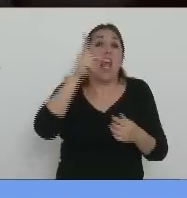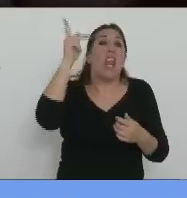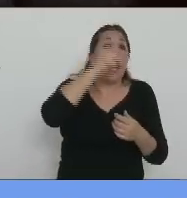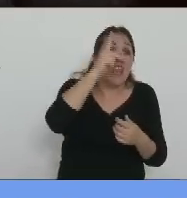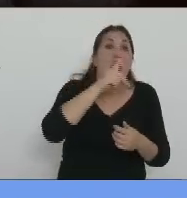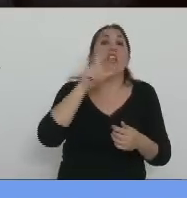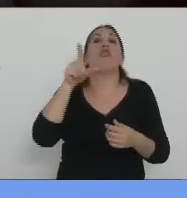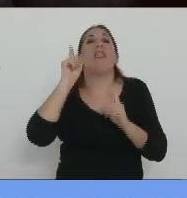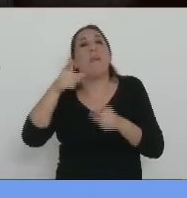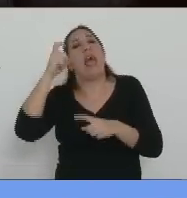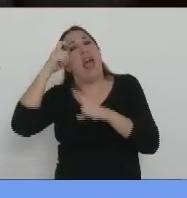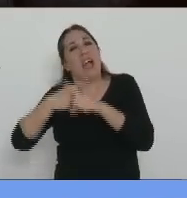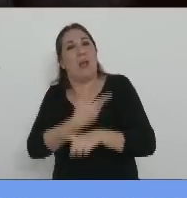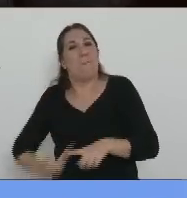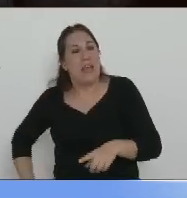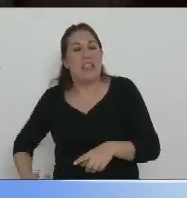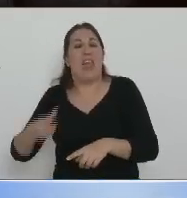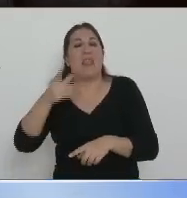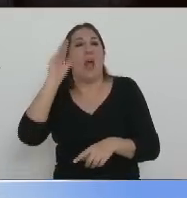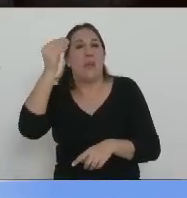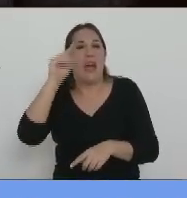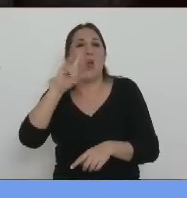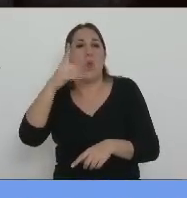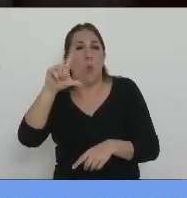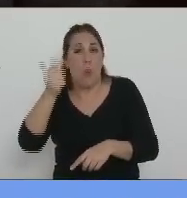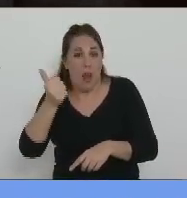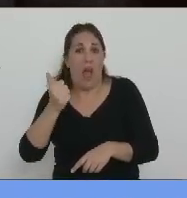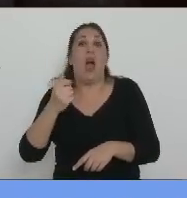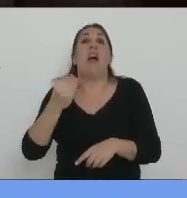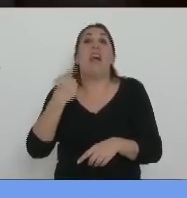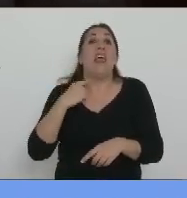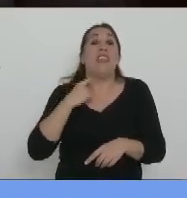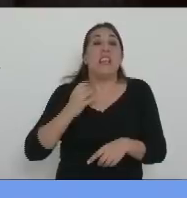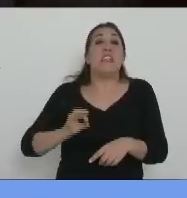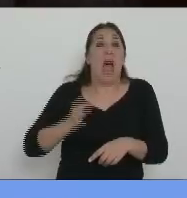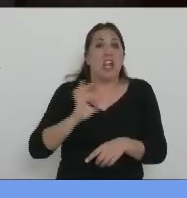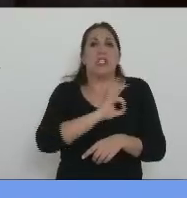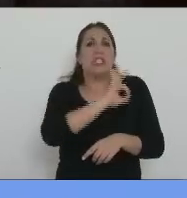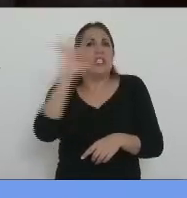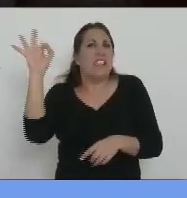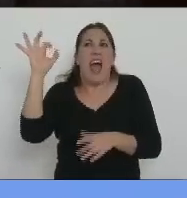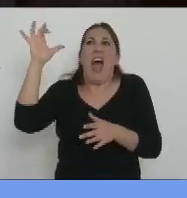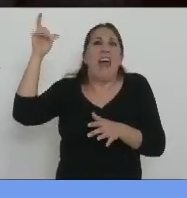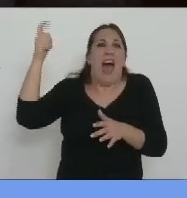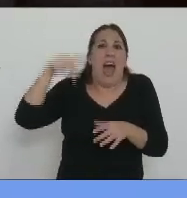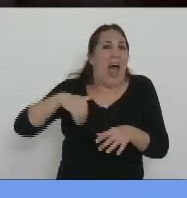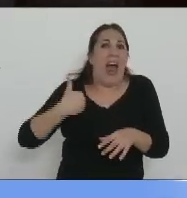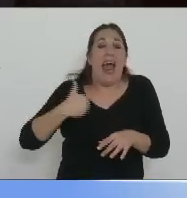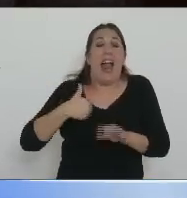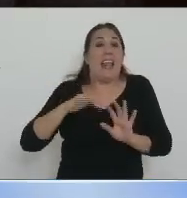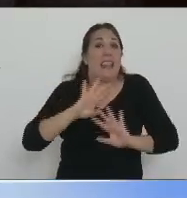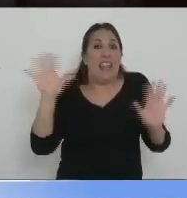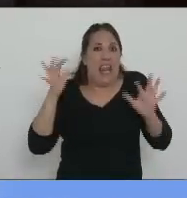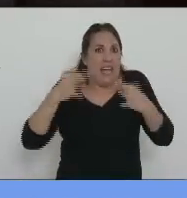permitió bueno 13 años que el fondo monetario internacional no estuviera en la argentina hasta que llegó en el